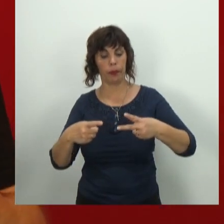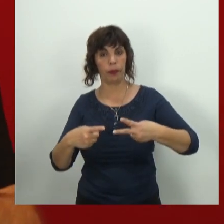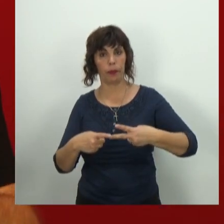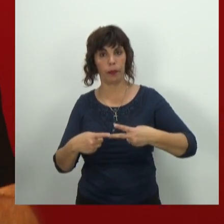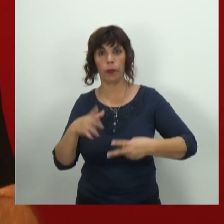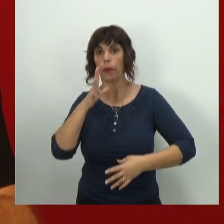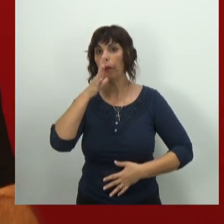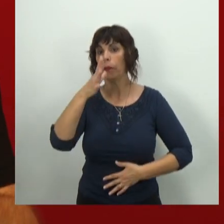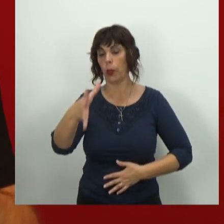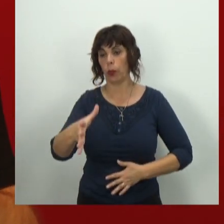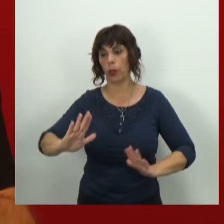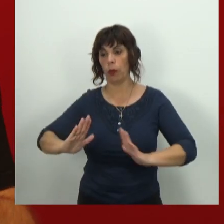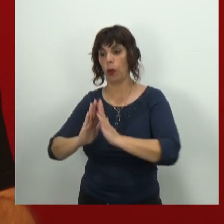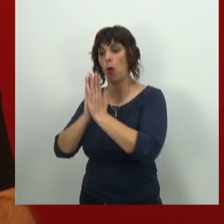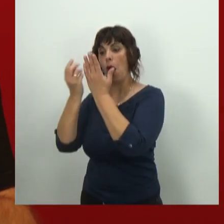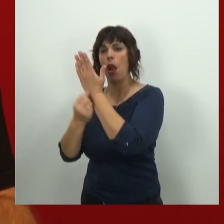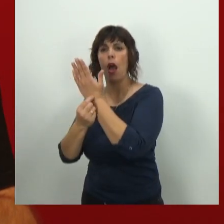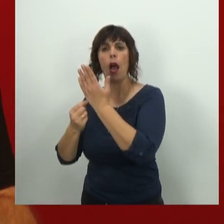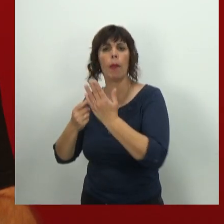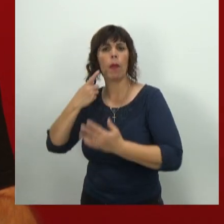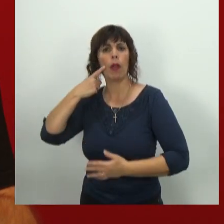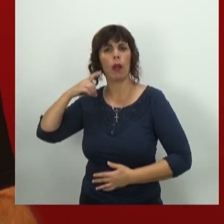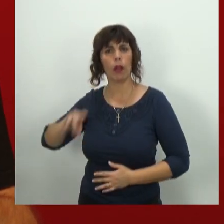Porque la palabra es su Hijo,